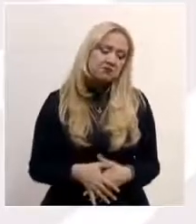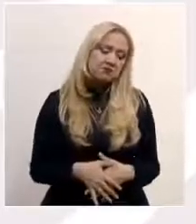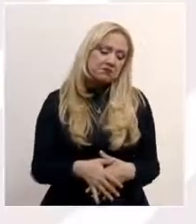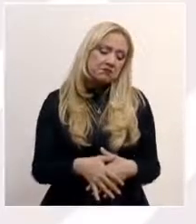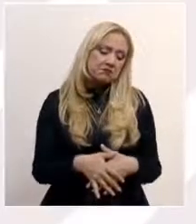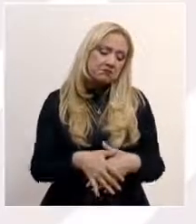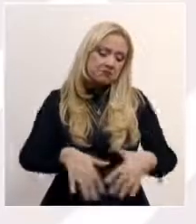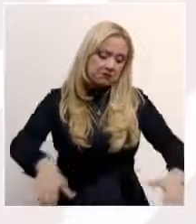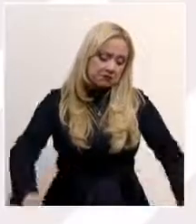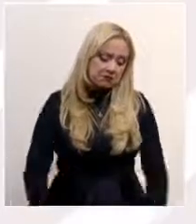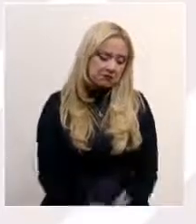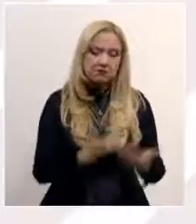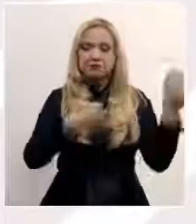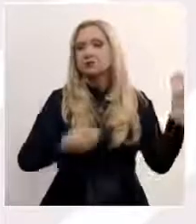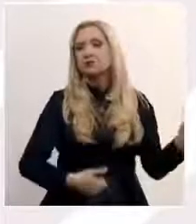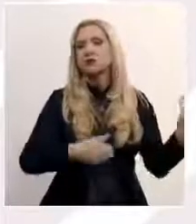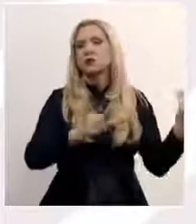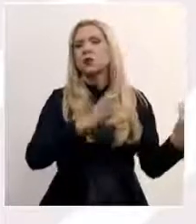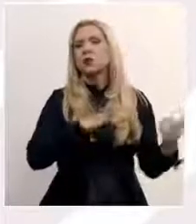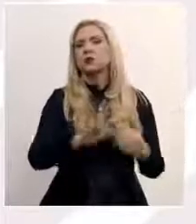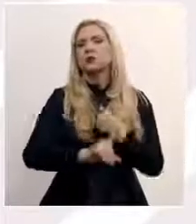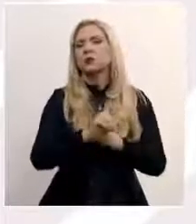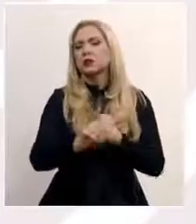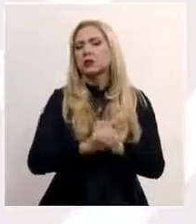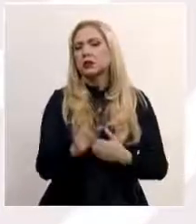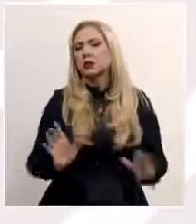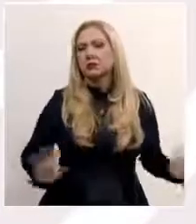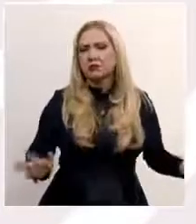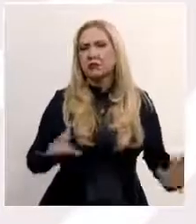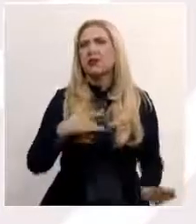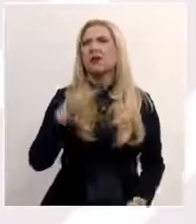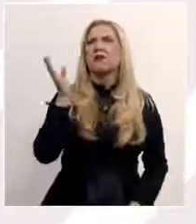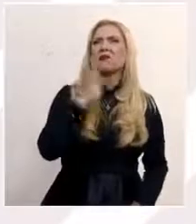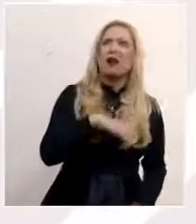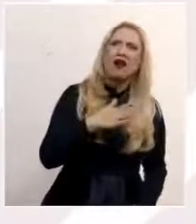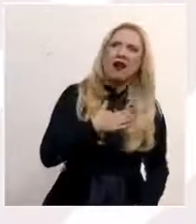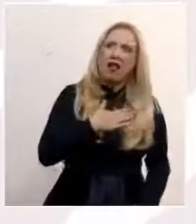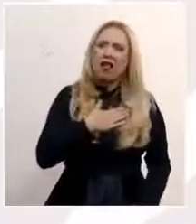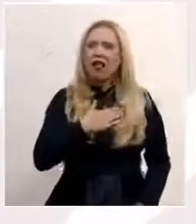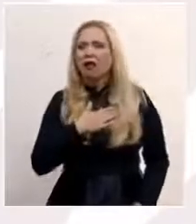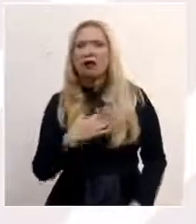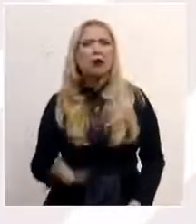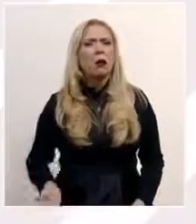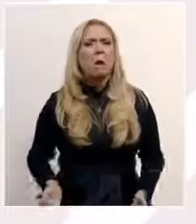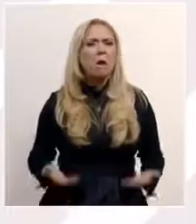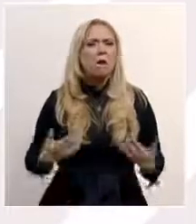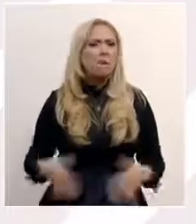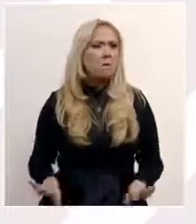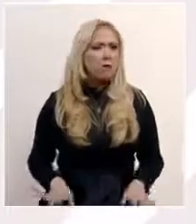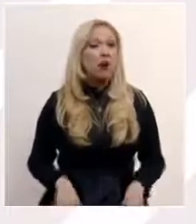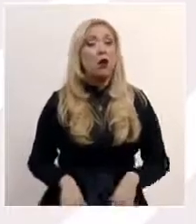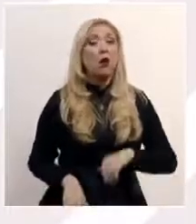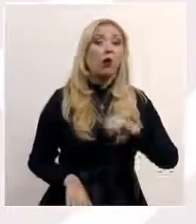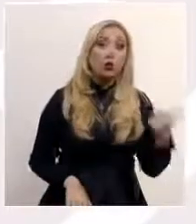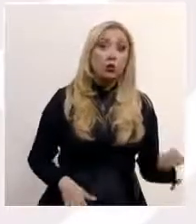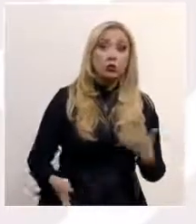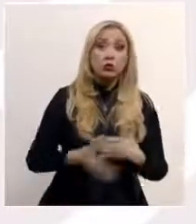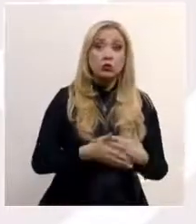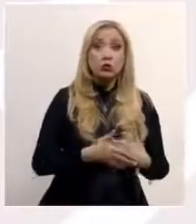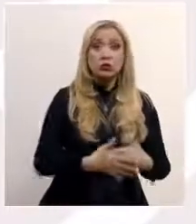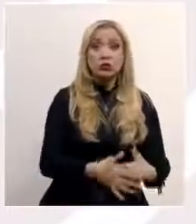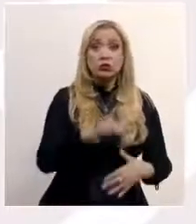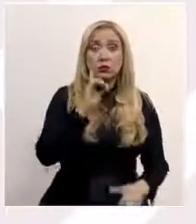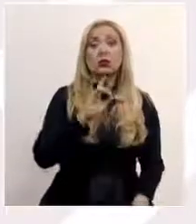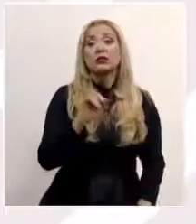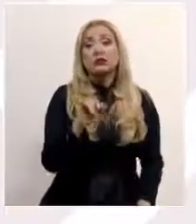una mujer no tenga ningún síntoma, ni ninguna baja de rendimiento, ni ninguna cosa, y habrá otros que sí, pero pues